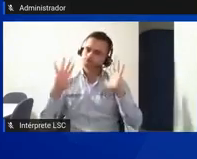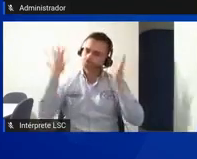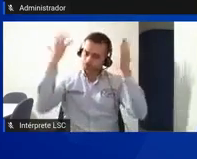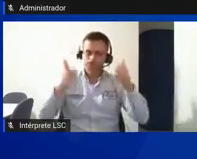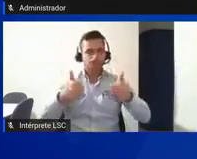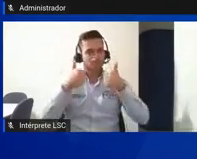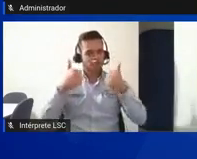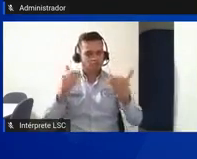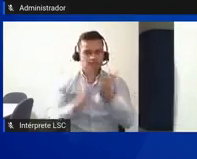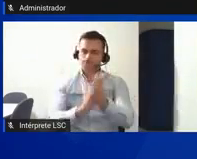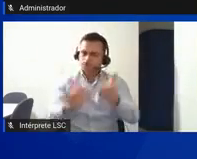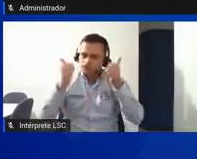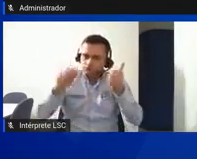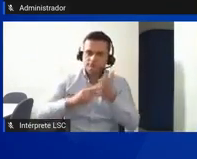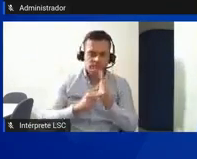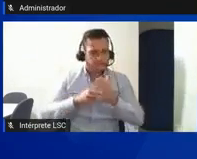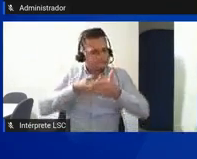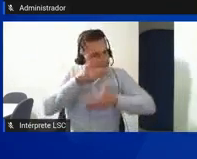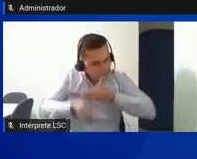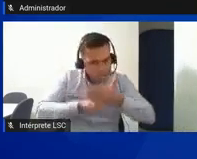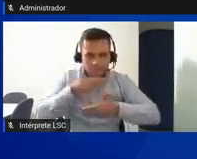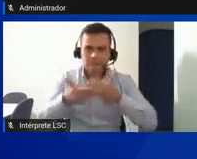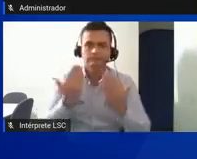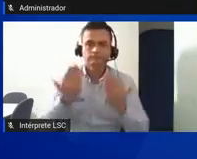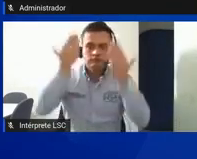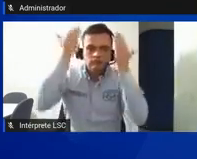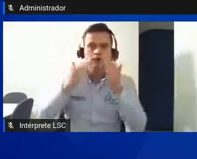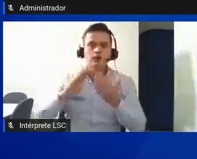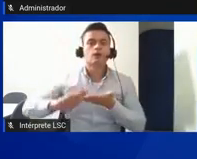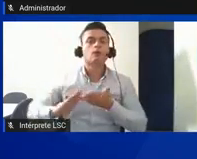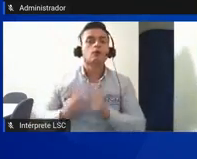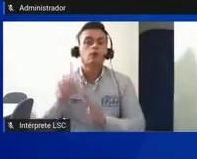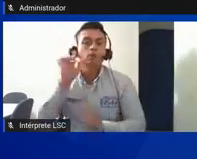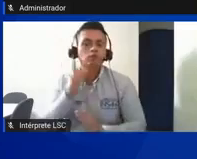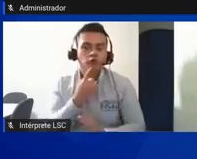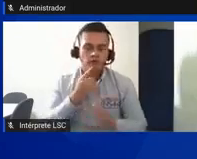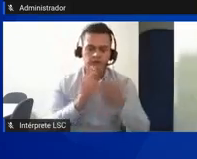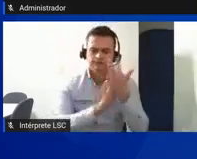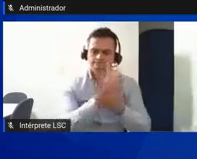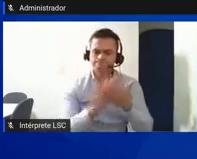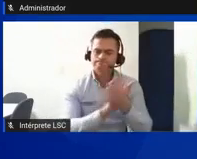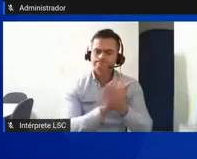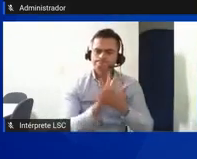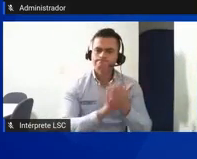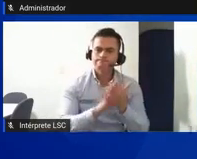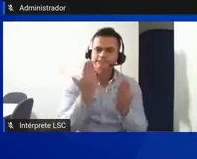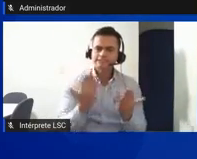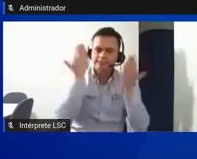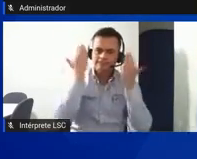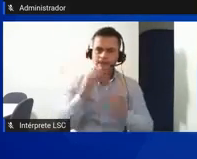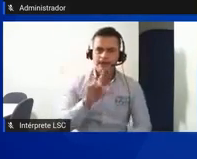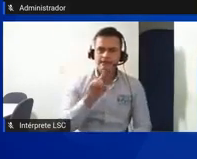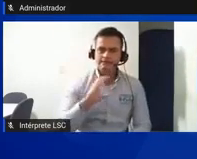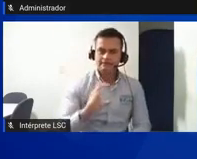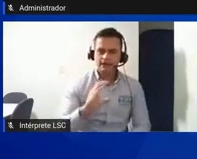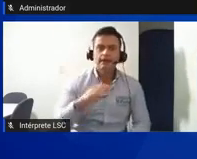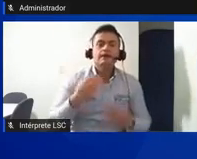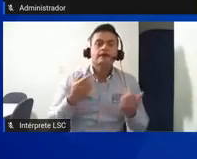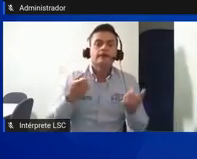iniciativa, celebrando el avance que esto significa para la comunidad sorda, para la lengua de señas colombiana y de tener